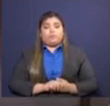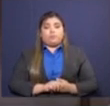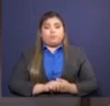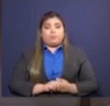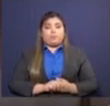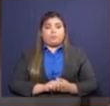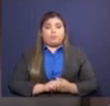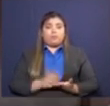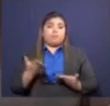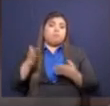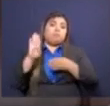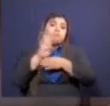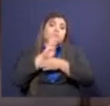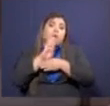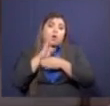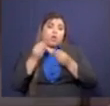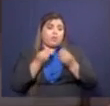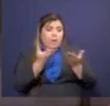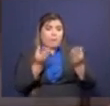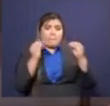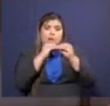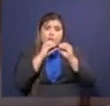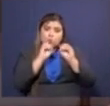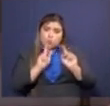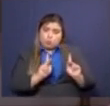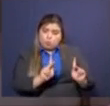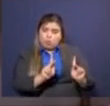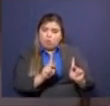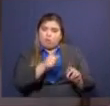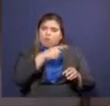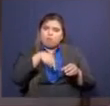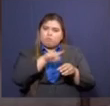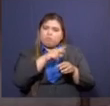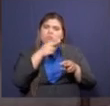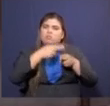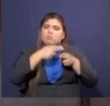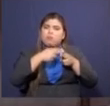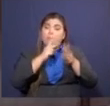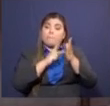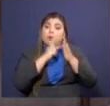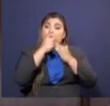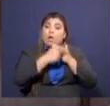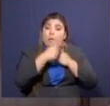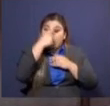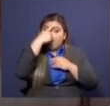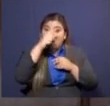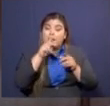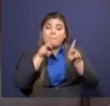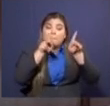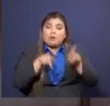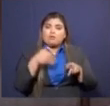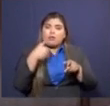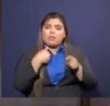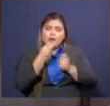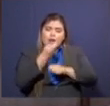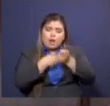la Banca de Oportunidades. Es un programa dirigido a microemprendedores